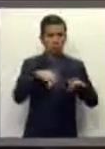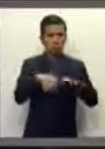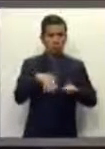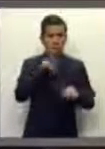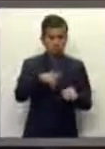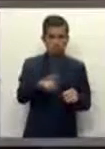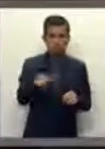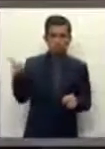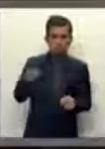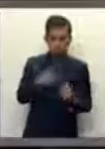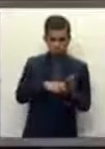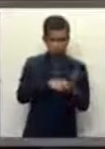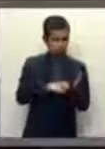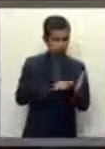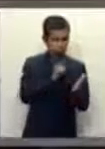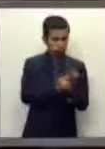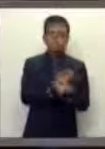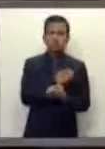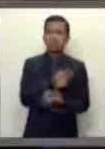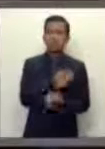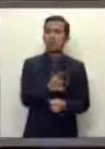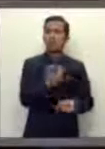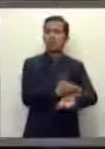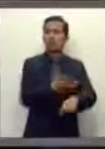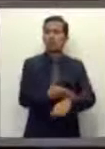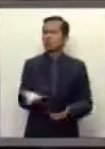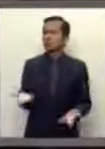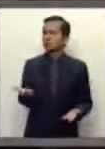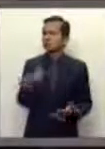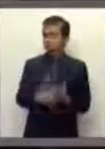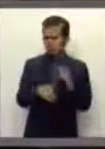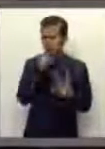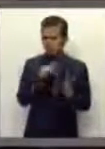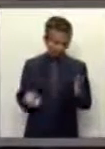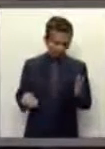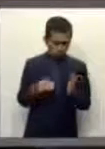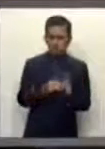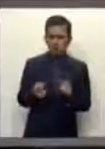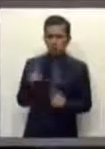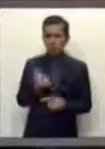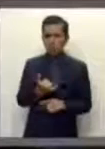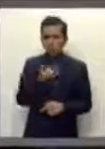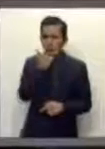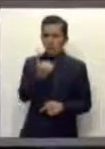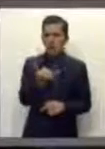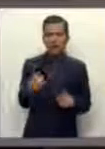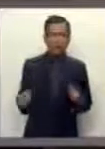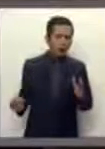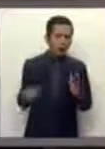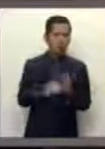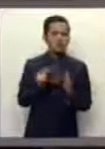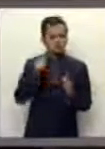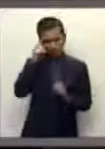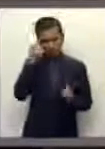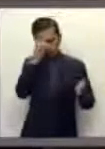y punitivo de la reforma. No se aprecia la mención de los errores técnicos en la configuración de